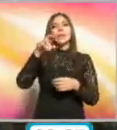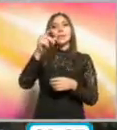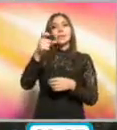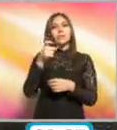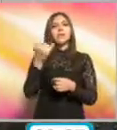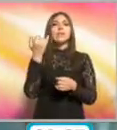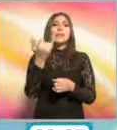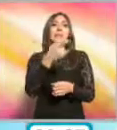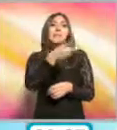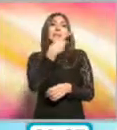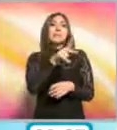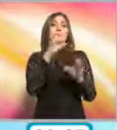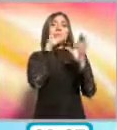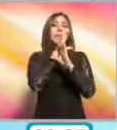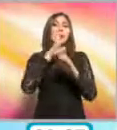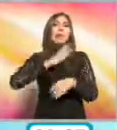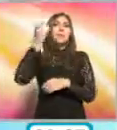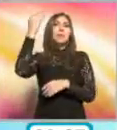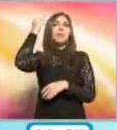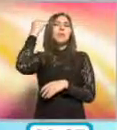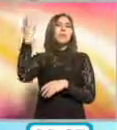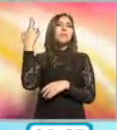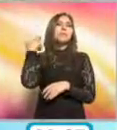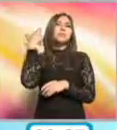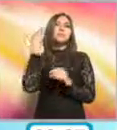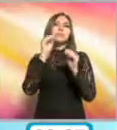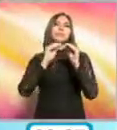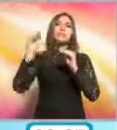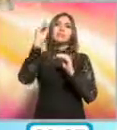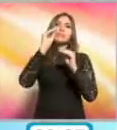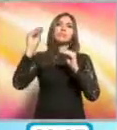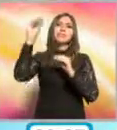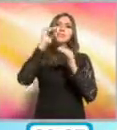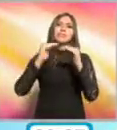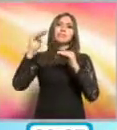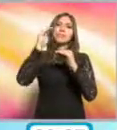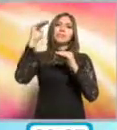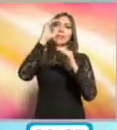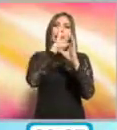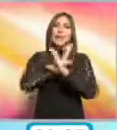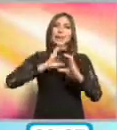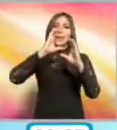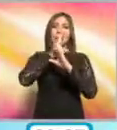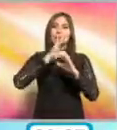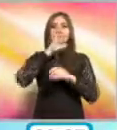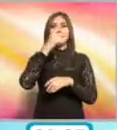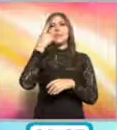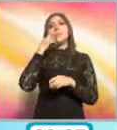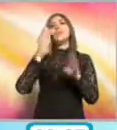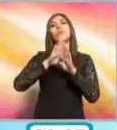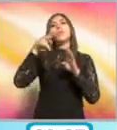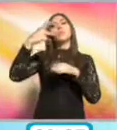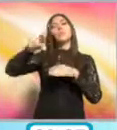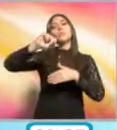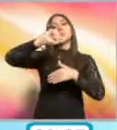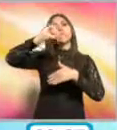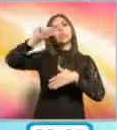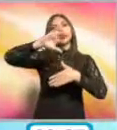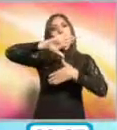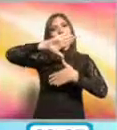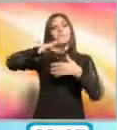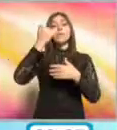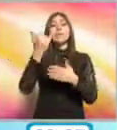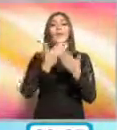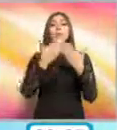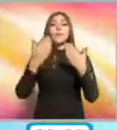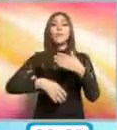ahora sí como decimos en el norte, varios rato ahí colocándose en las primeras posiciones del ranking a nivel latinoamericano. Ahora nos vamos